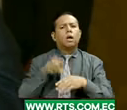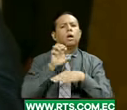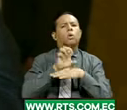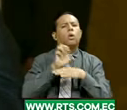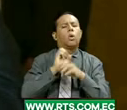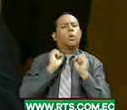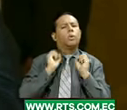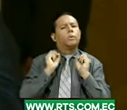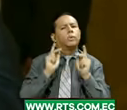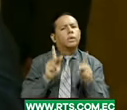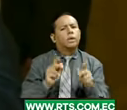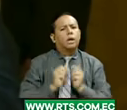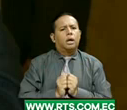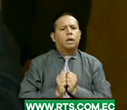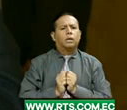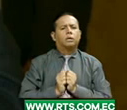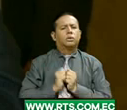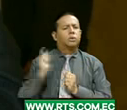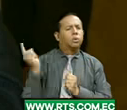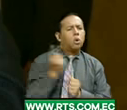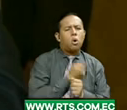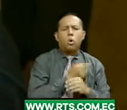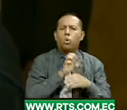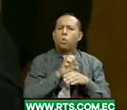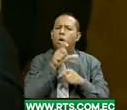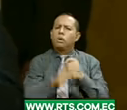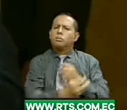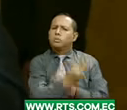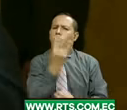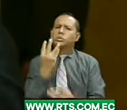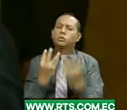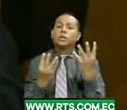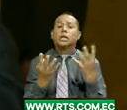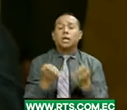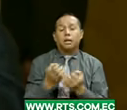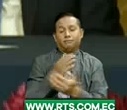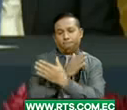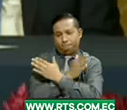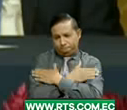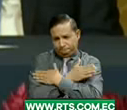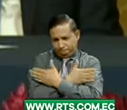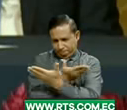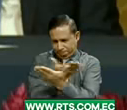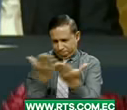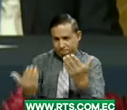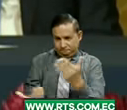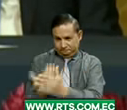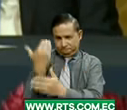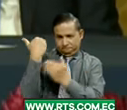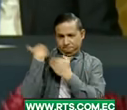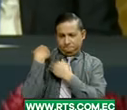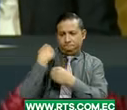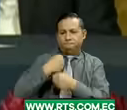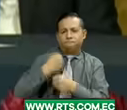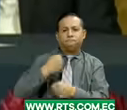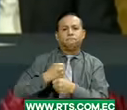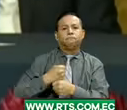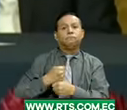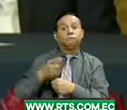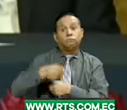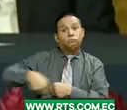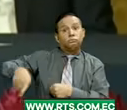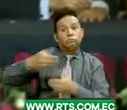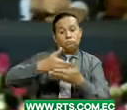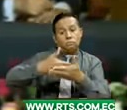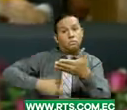que esperan todos los ecuatorianos. Felicitaciones, queridos amigos. Como parte del documento que firmaron las nuevas autoridades, constó